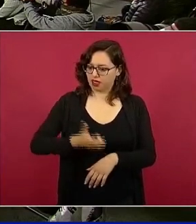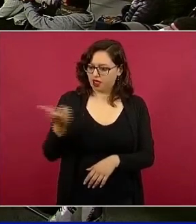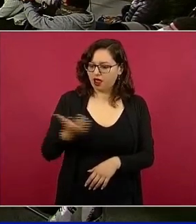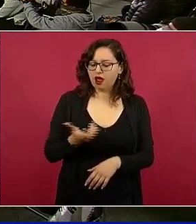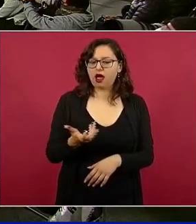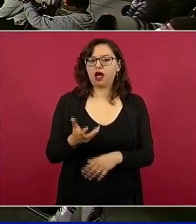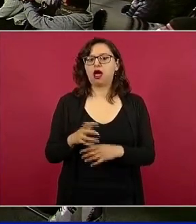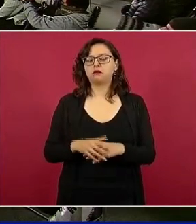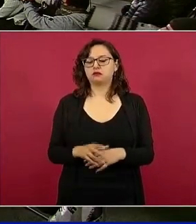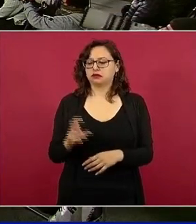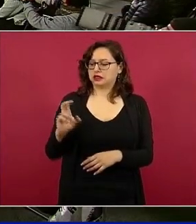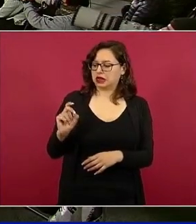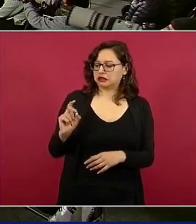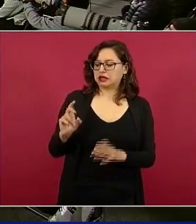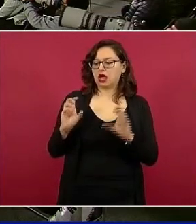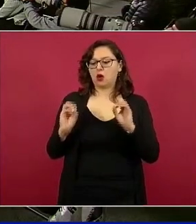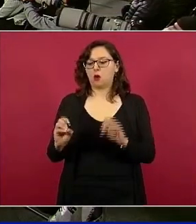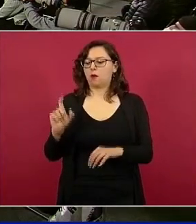el 20.